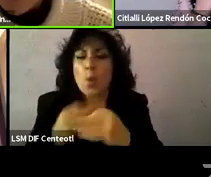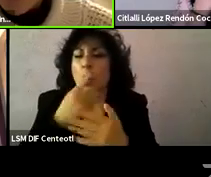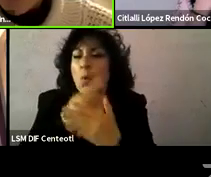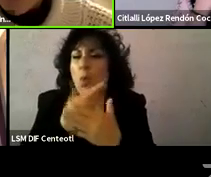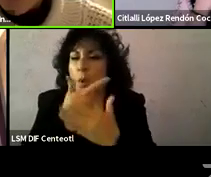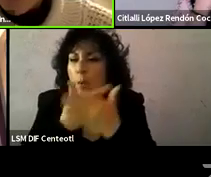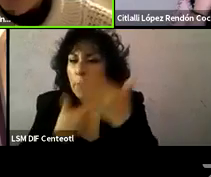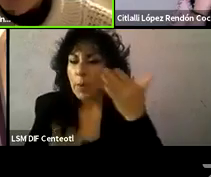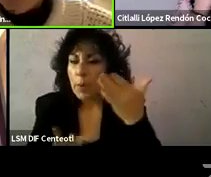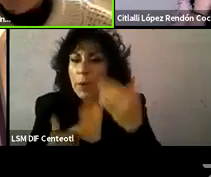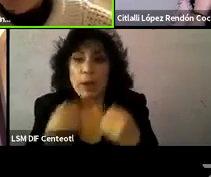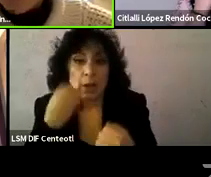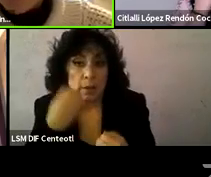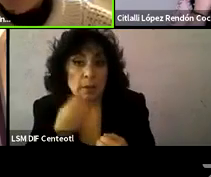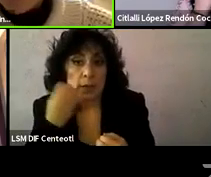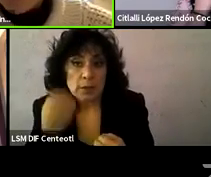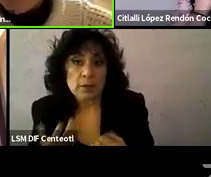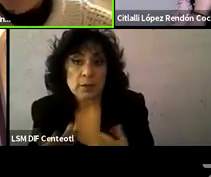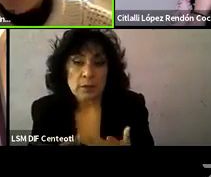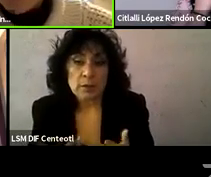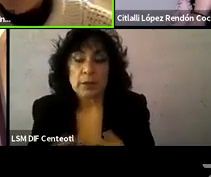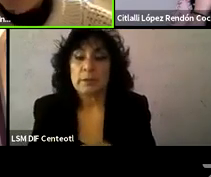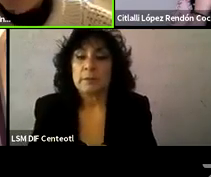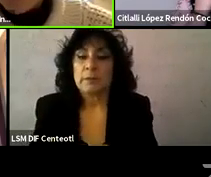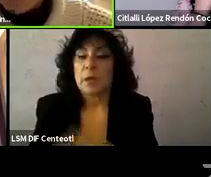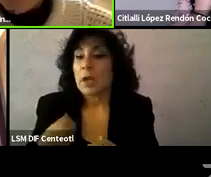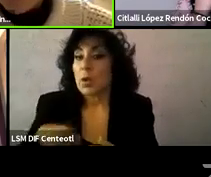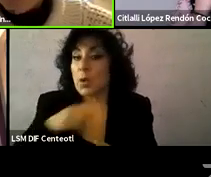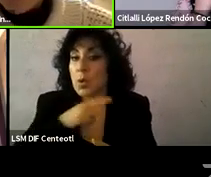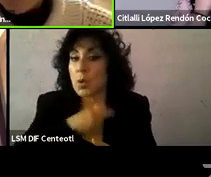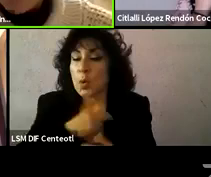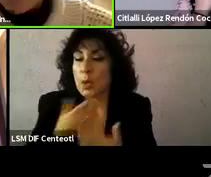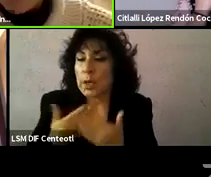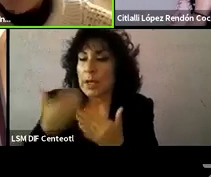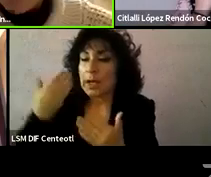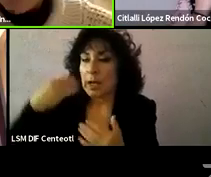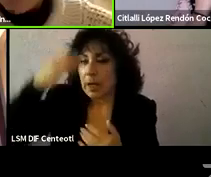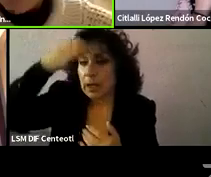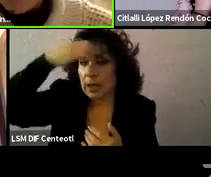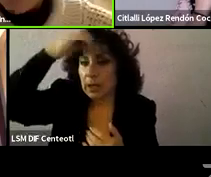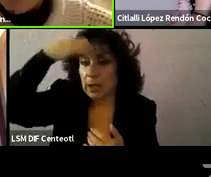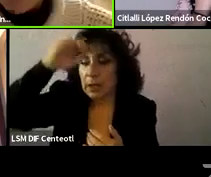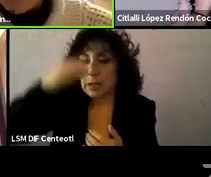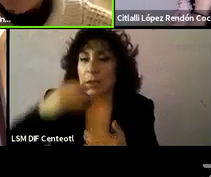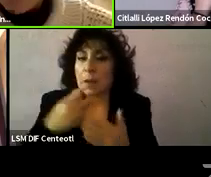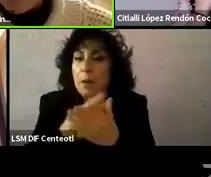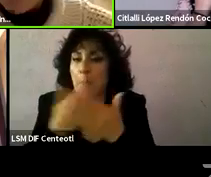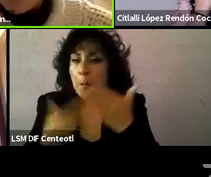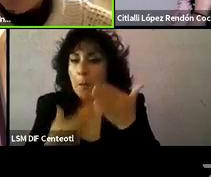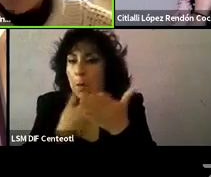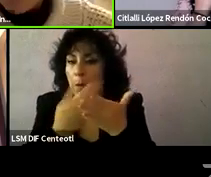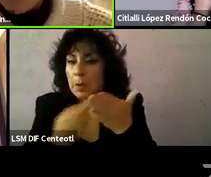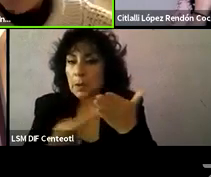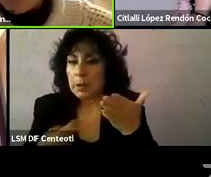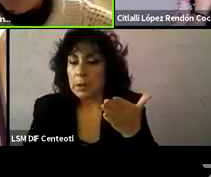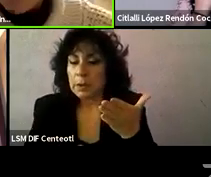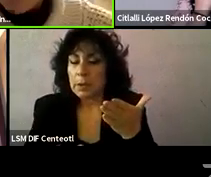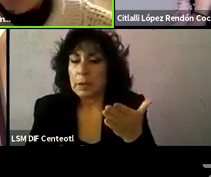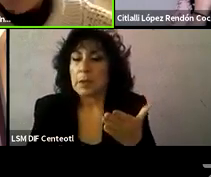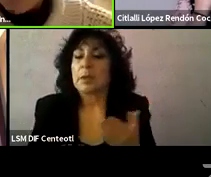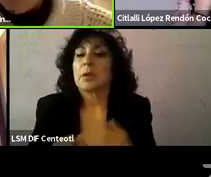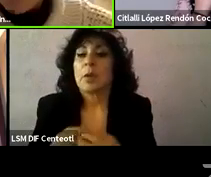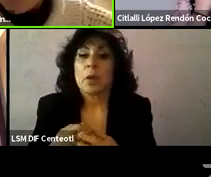en educación intermedia cuando estábamos haciendo y en construcción del programa que tuvimos, que se llamaba Escuela